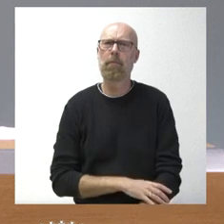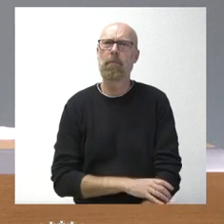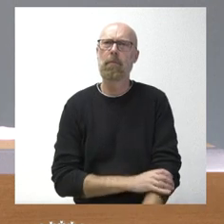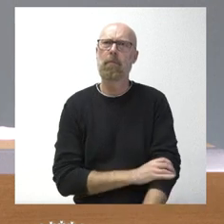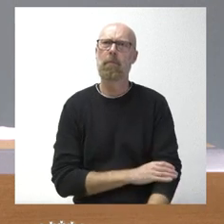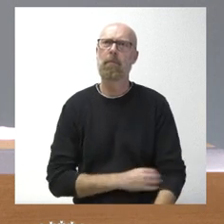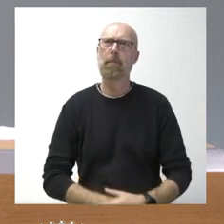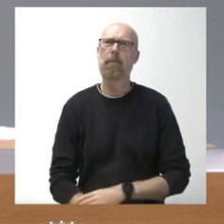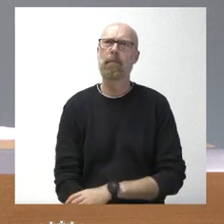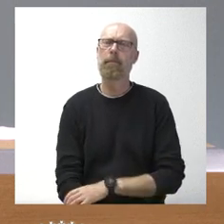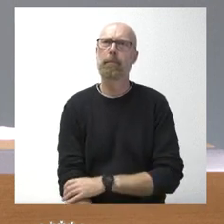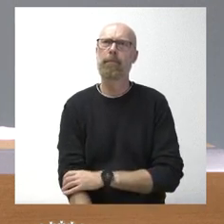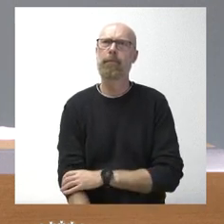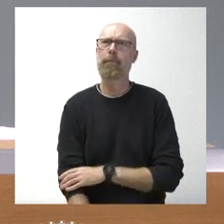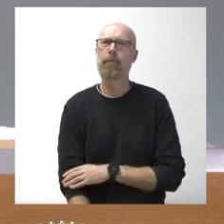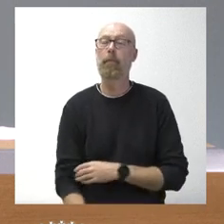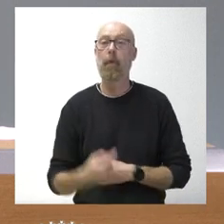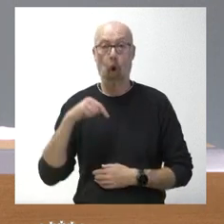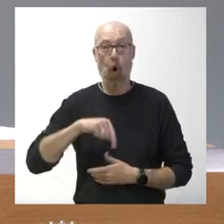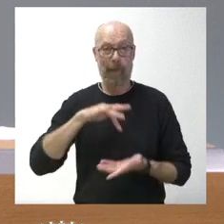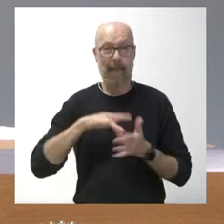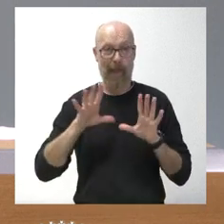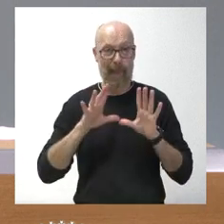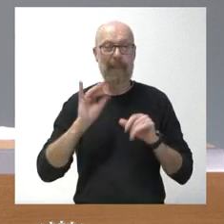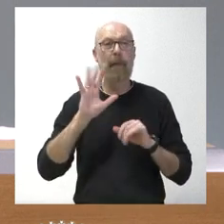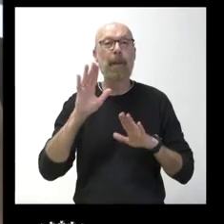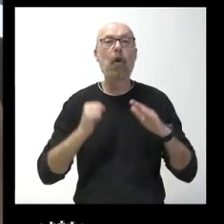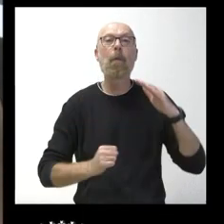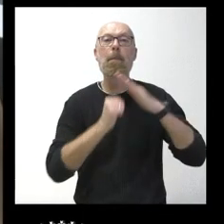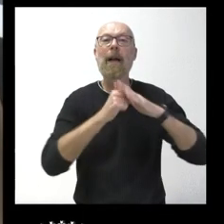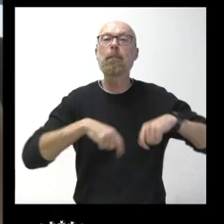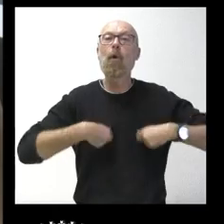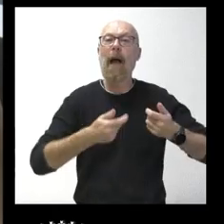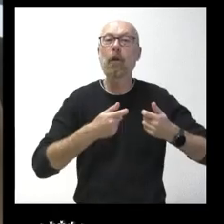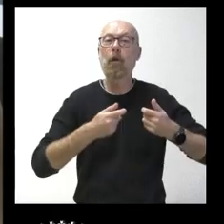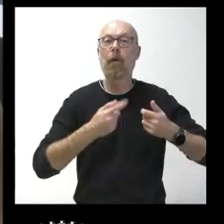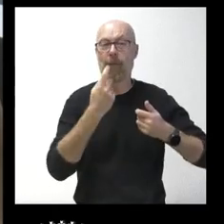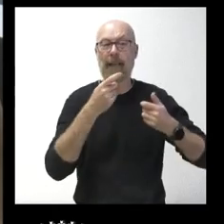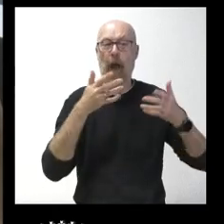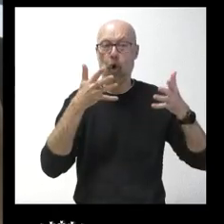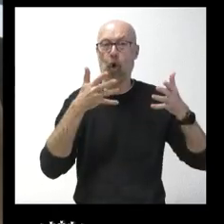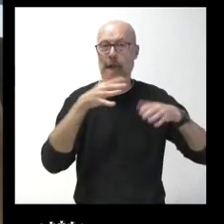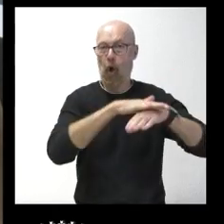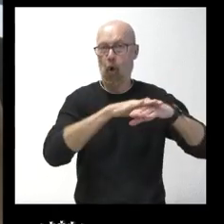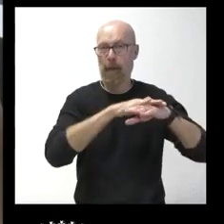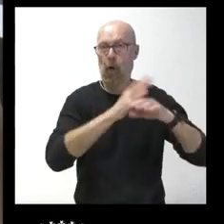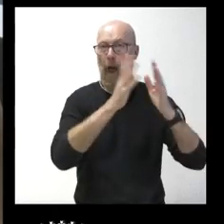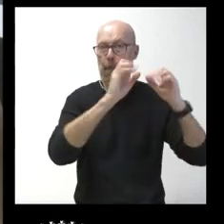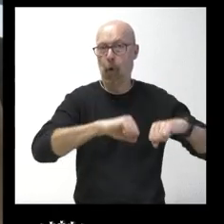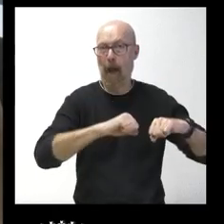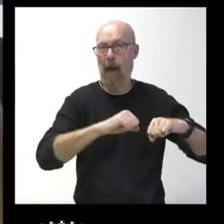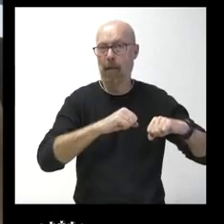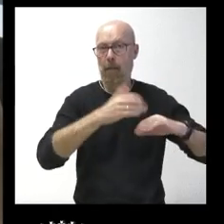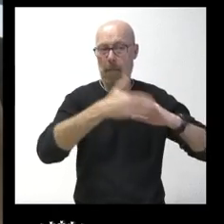Autónoma estamos a día 10 pero habría que aprobar el techo de gasto en un consejo de gobierno eh No sé si se podría